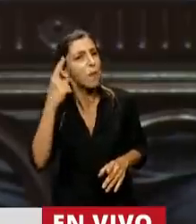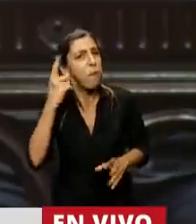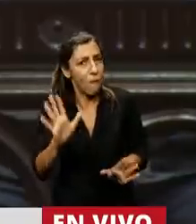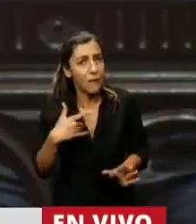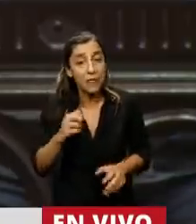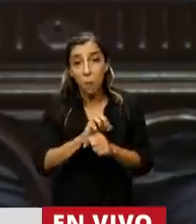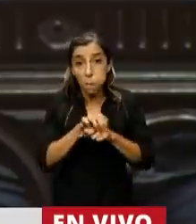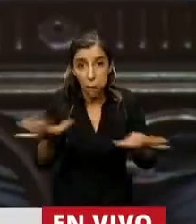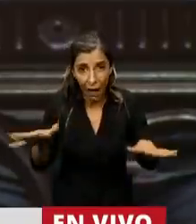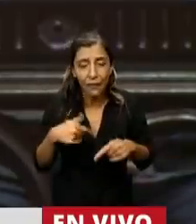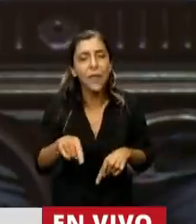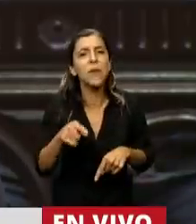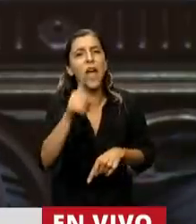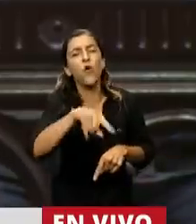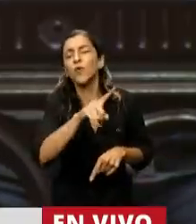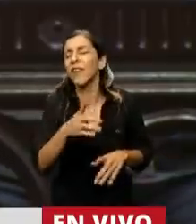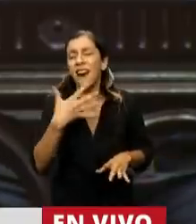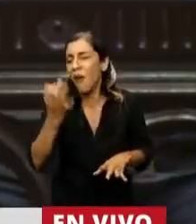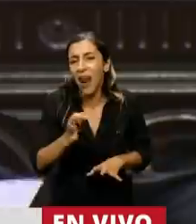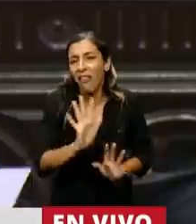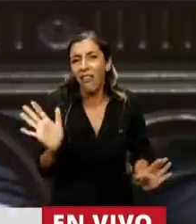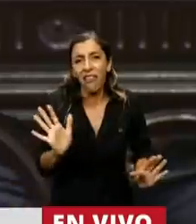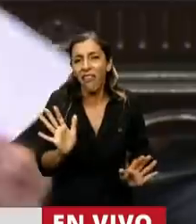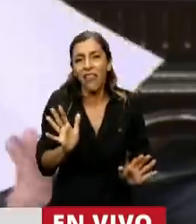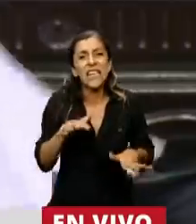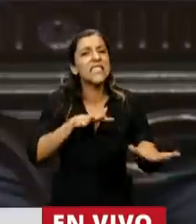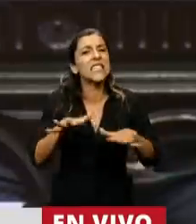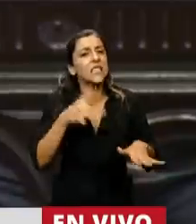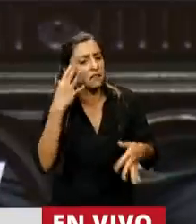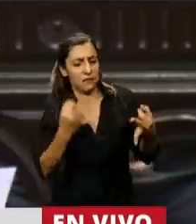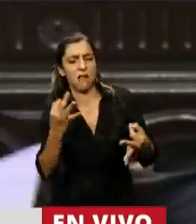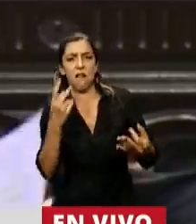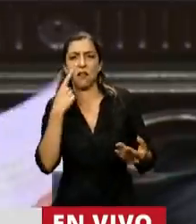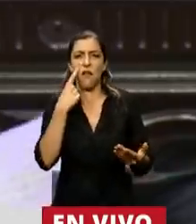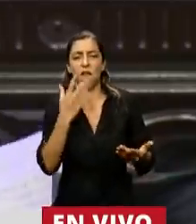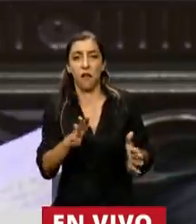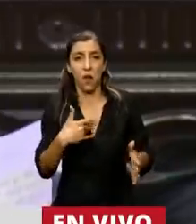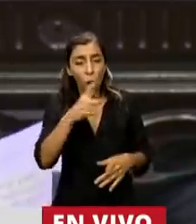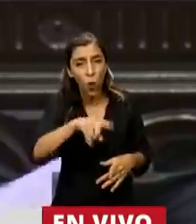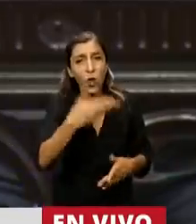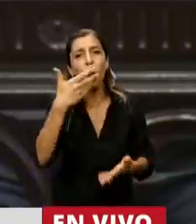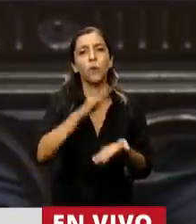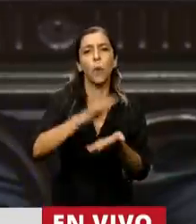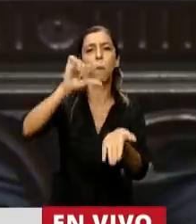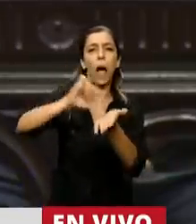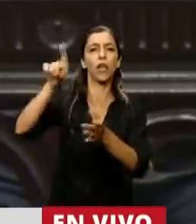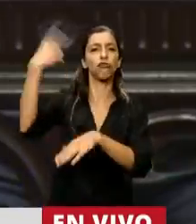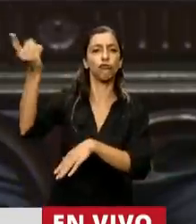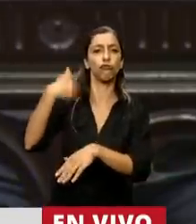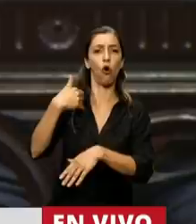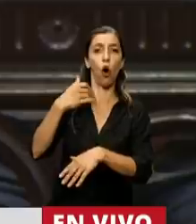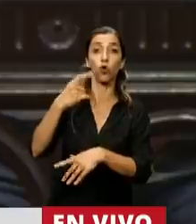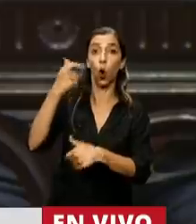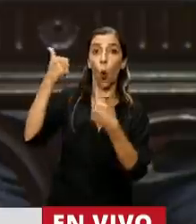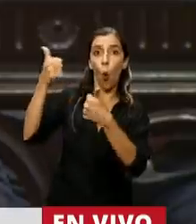extraño analizar las situaciones miren tanto que le gusta hablar de países modelos vamos a hablar un poco de lo que sucede por ejemplo